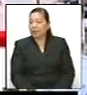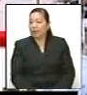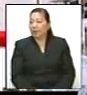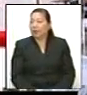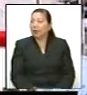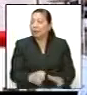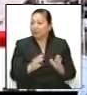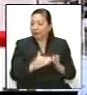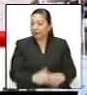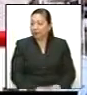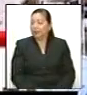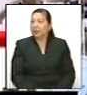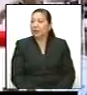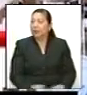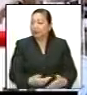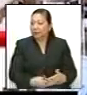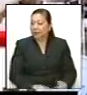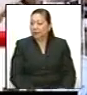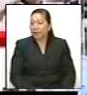distorsiona un poco el volumen